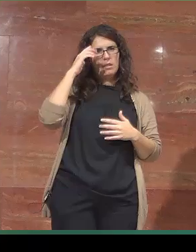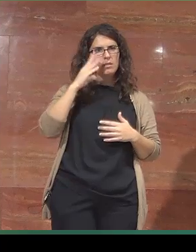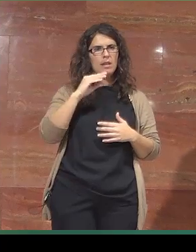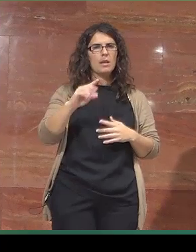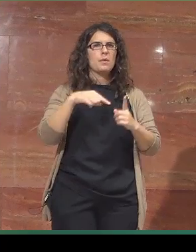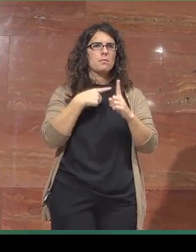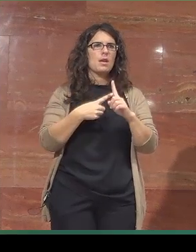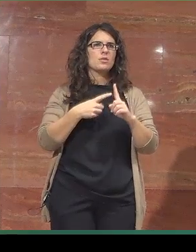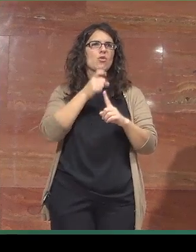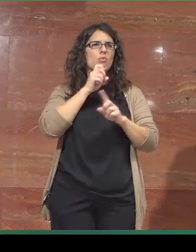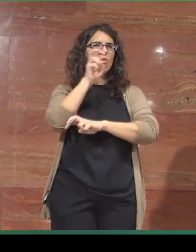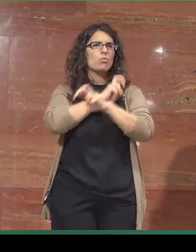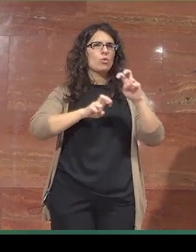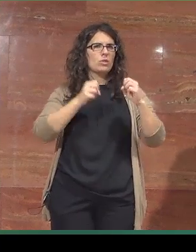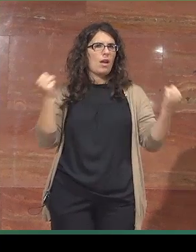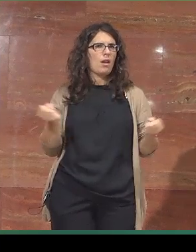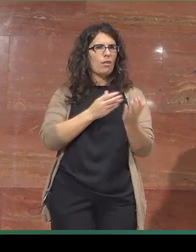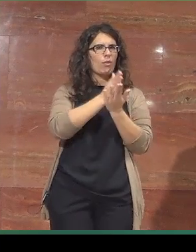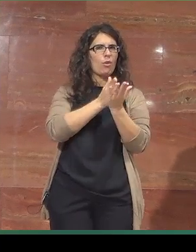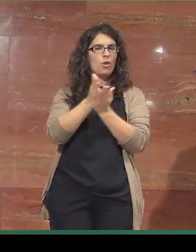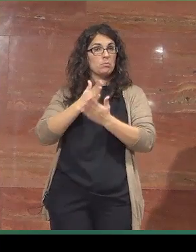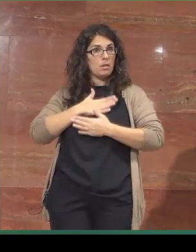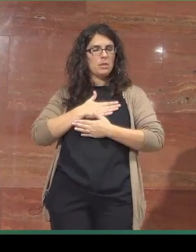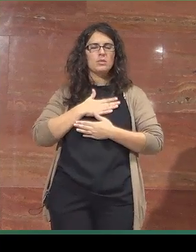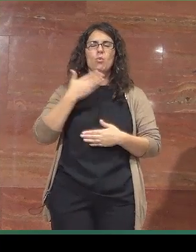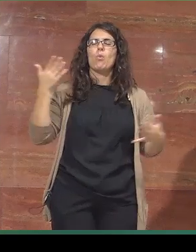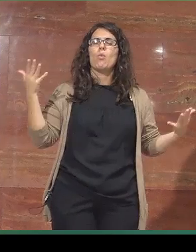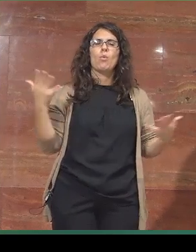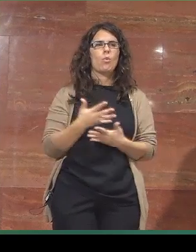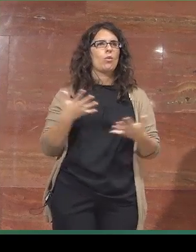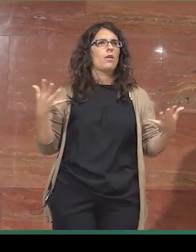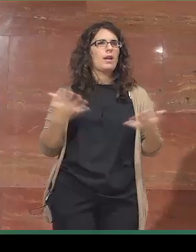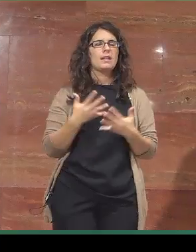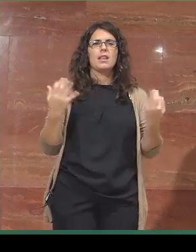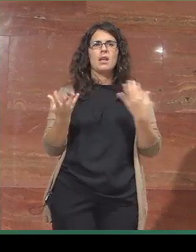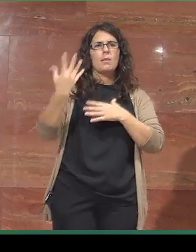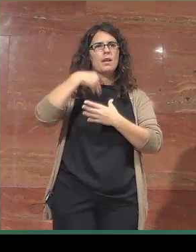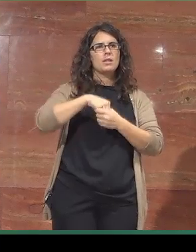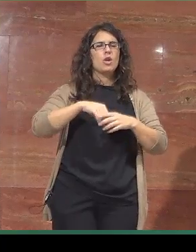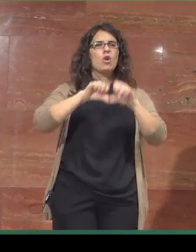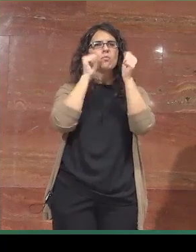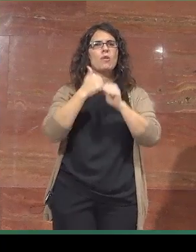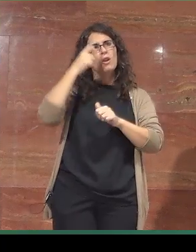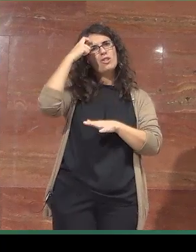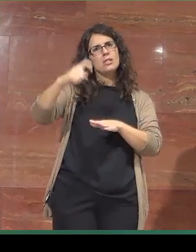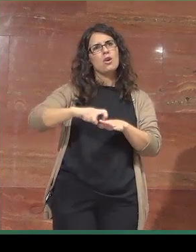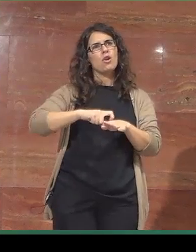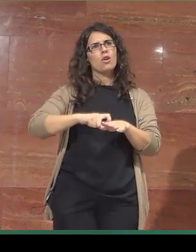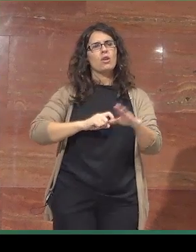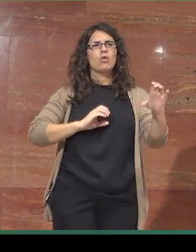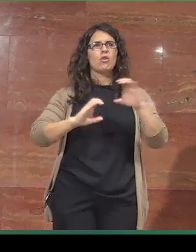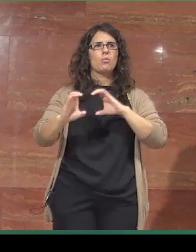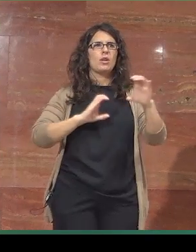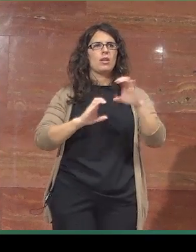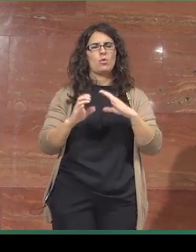búsqueda de acciones en este sentido, es urgente incorporar un modelo psicológico de comunicación. Es